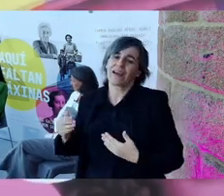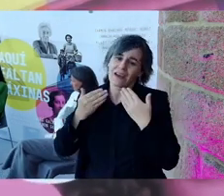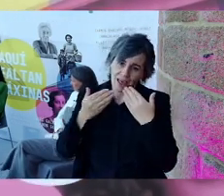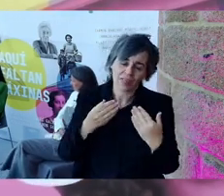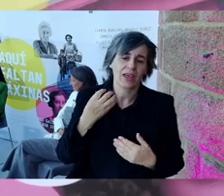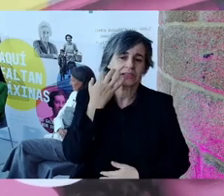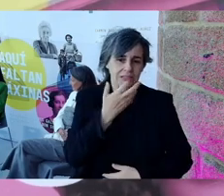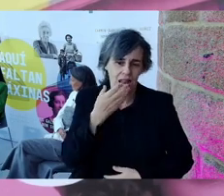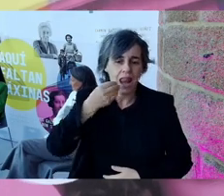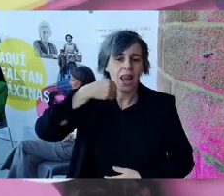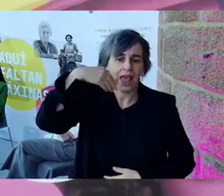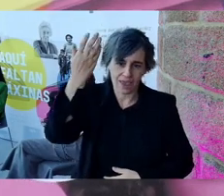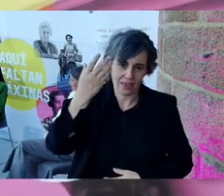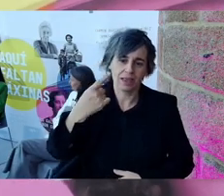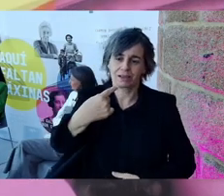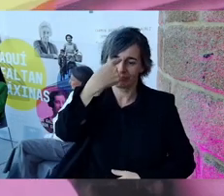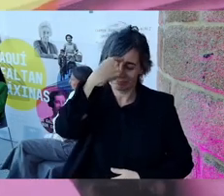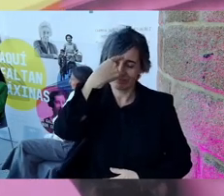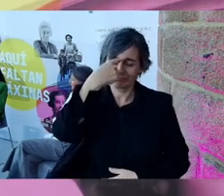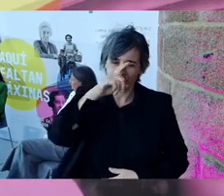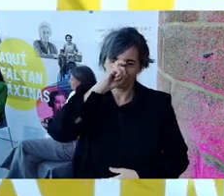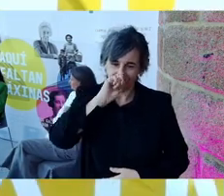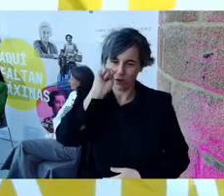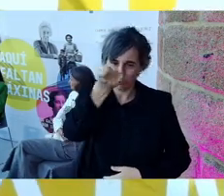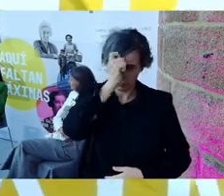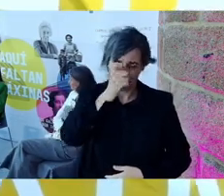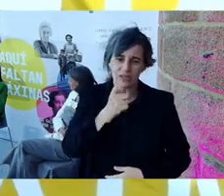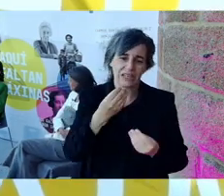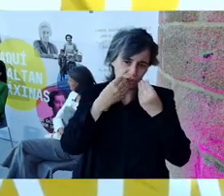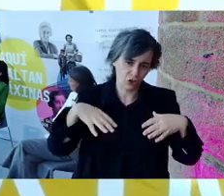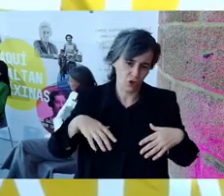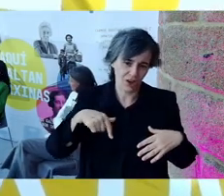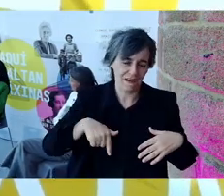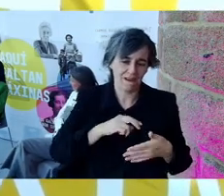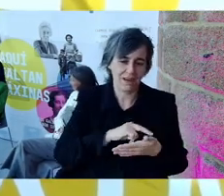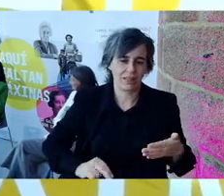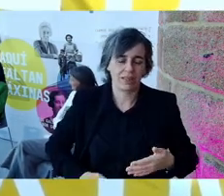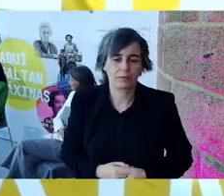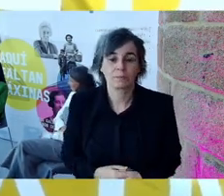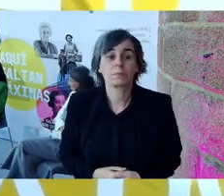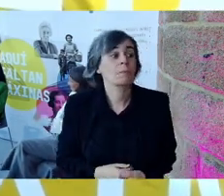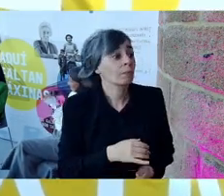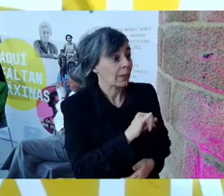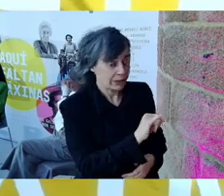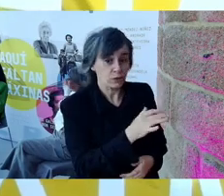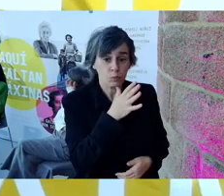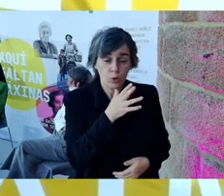día de hoy en esta leyenda popular. Cierto, porque en la historia de Urraca